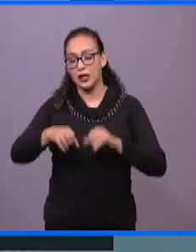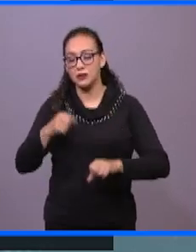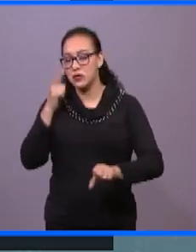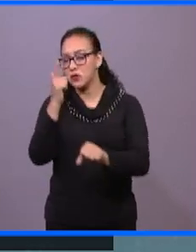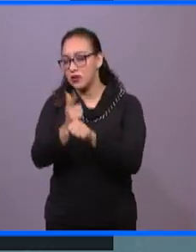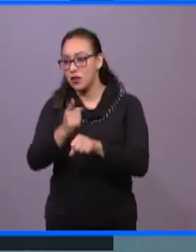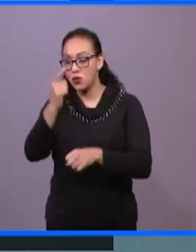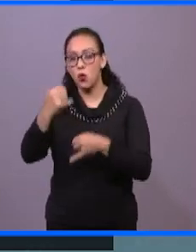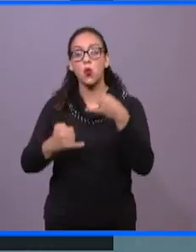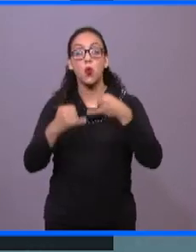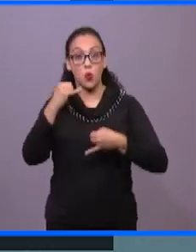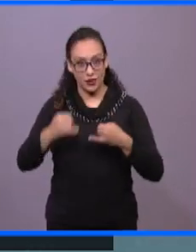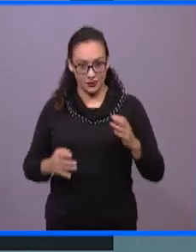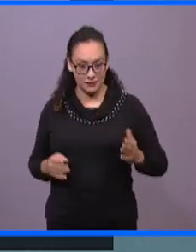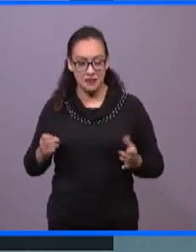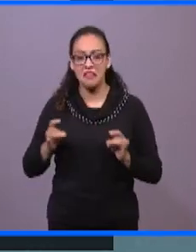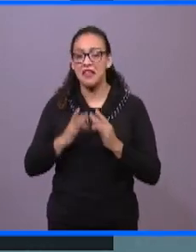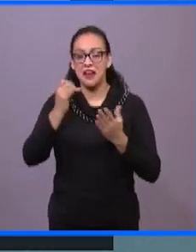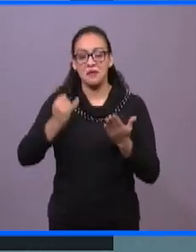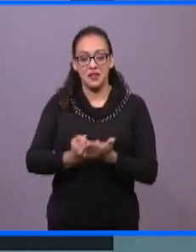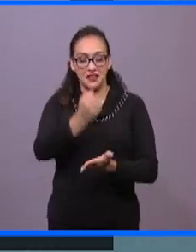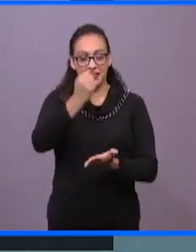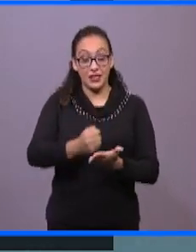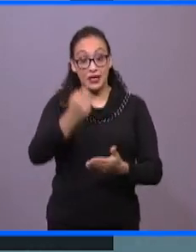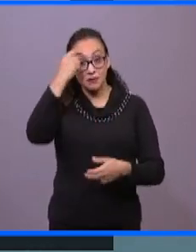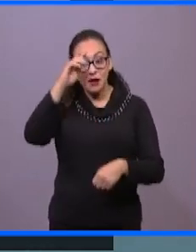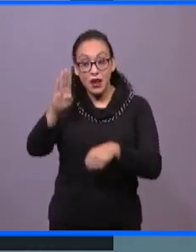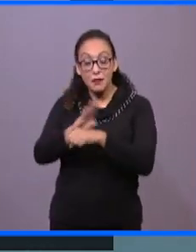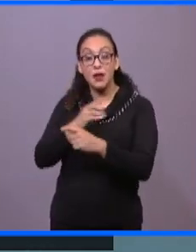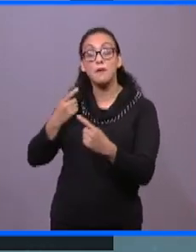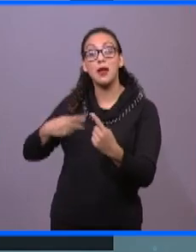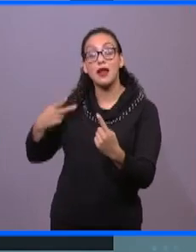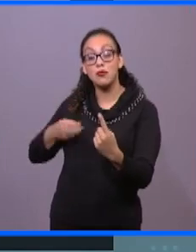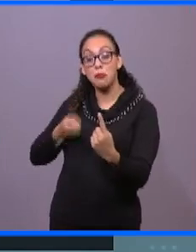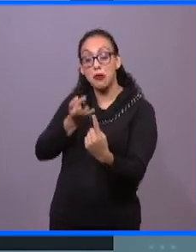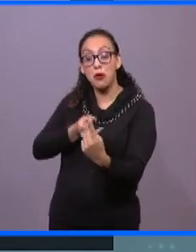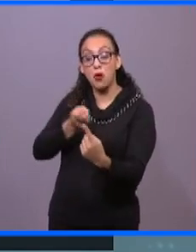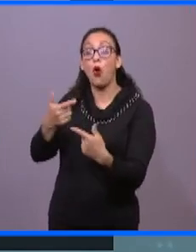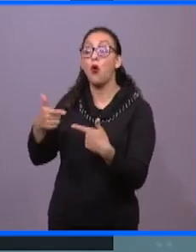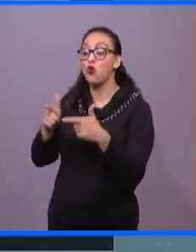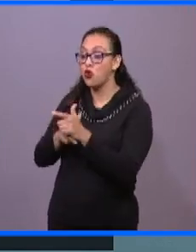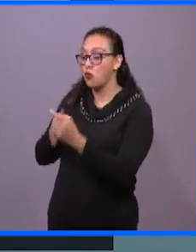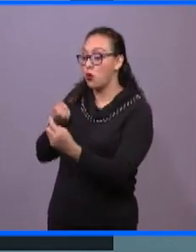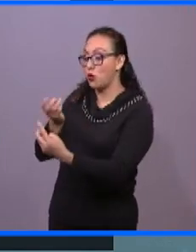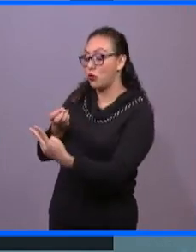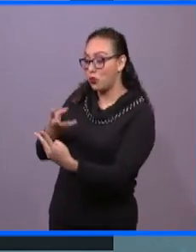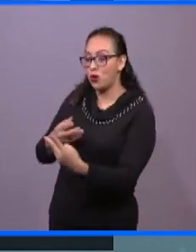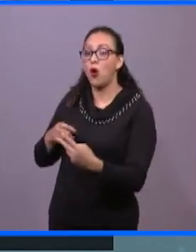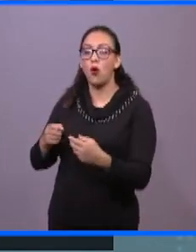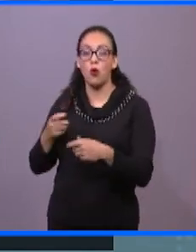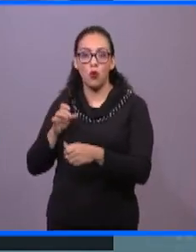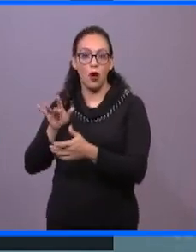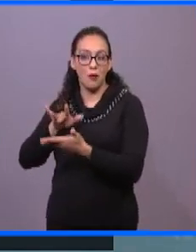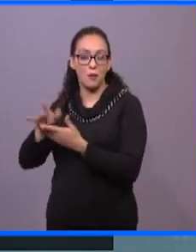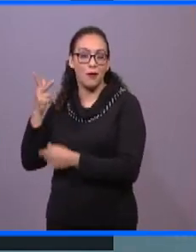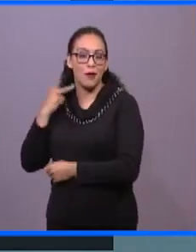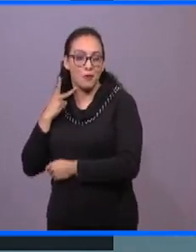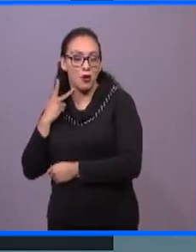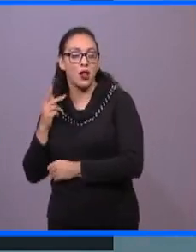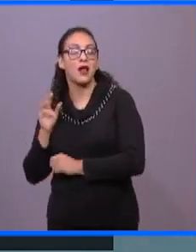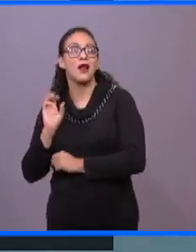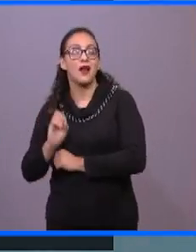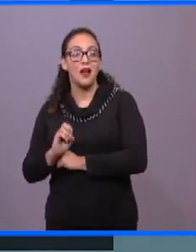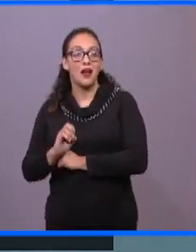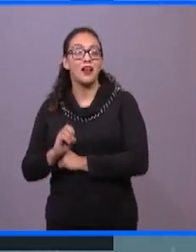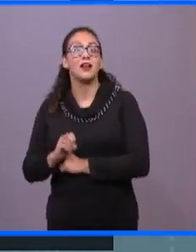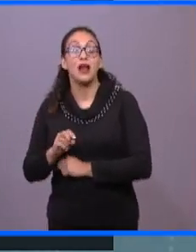de sentencias, todas las sentencias son a favor de una persona o de un grupo o de una organización o de un poder, o que donde había